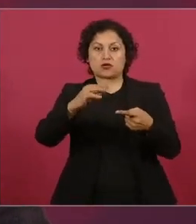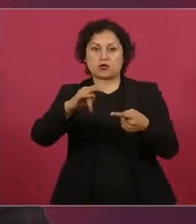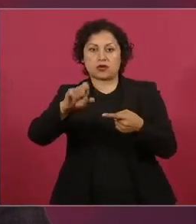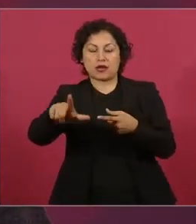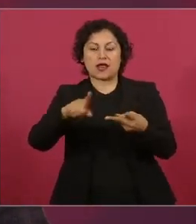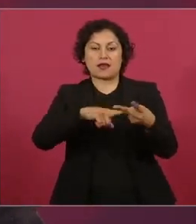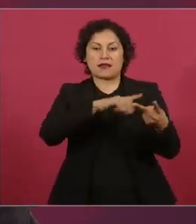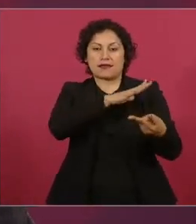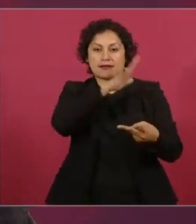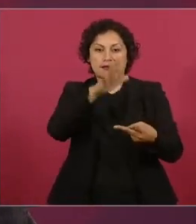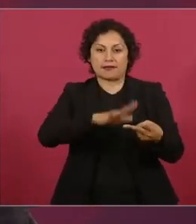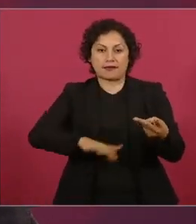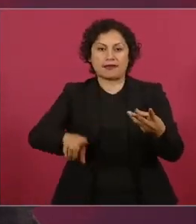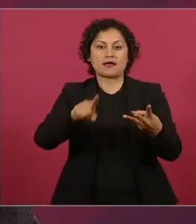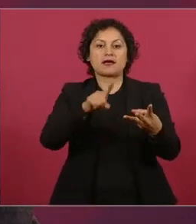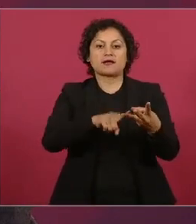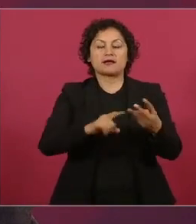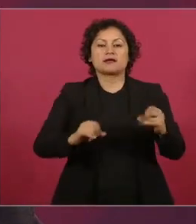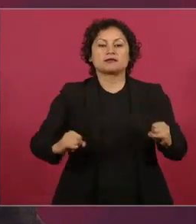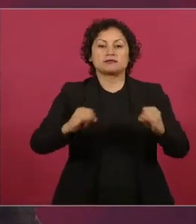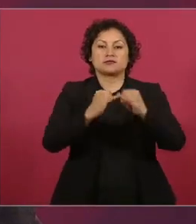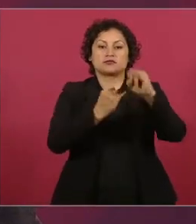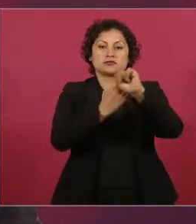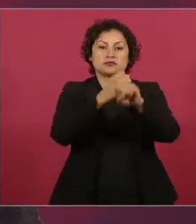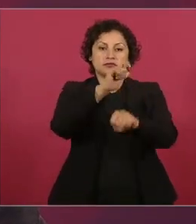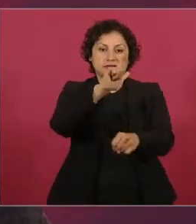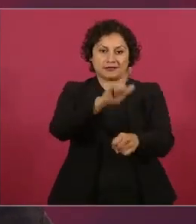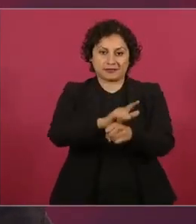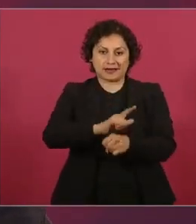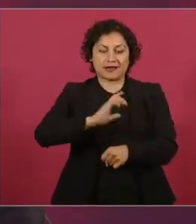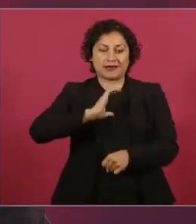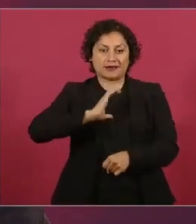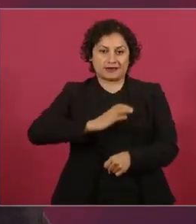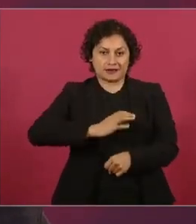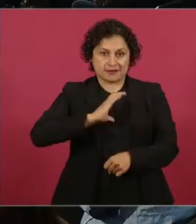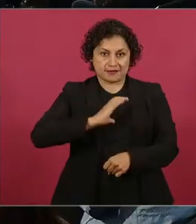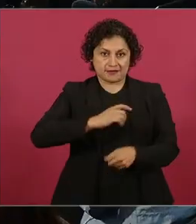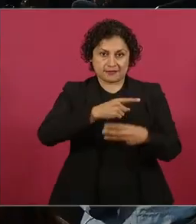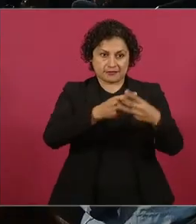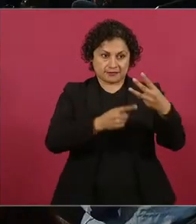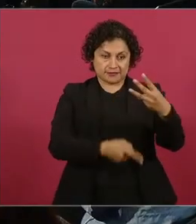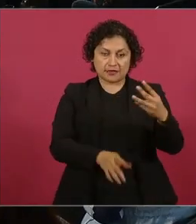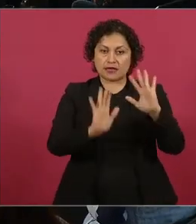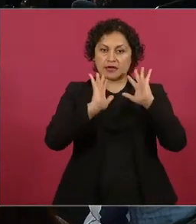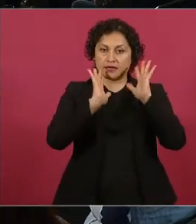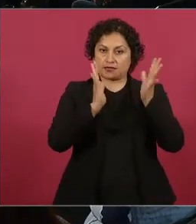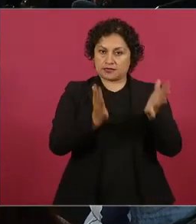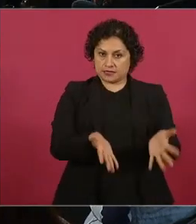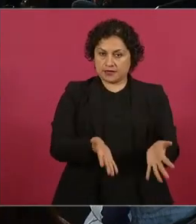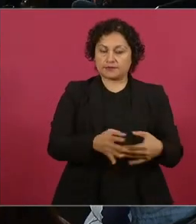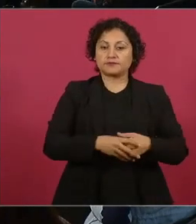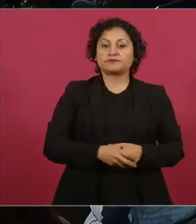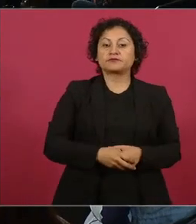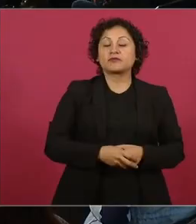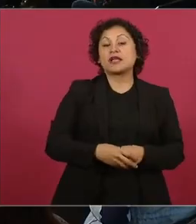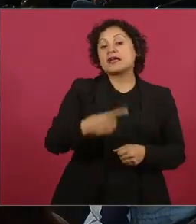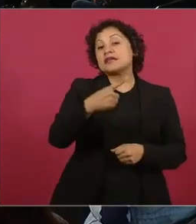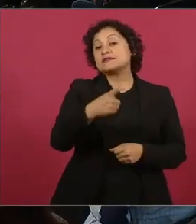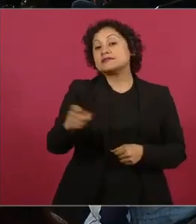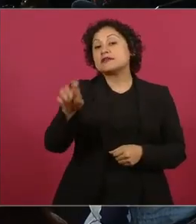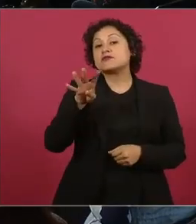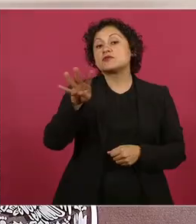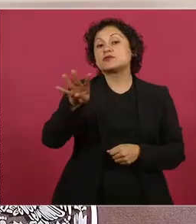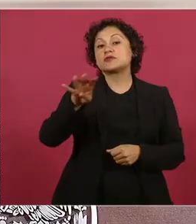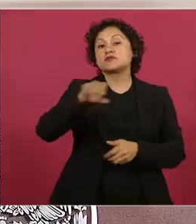ISSSTE y el Instituto Estatal de Cancerología. Ya han sido reactivados los 119 centros